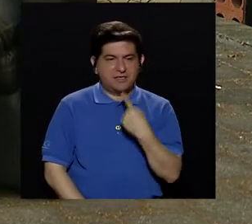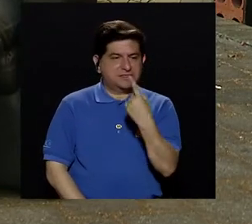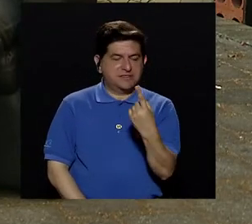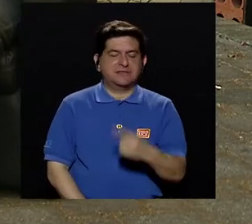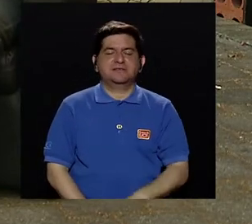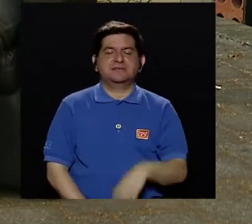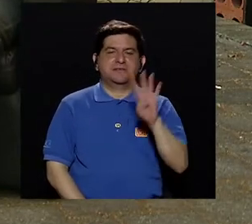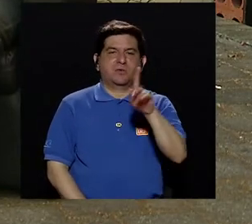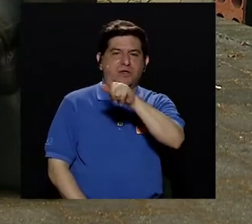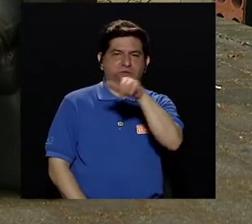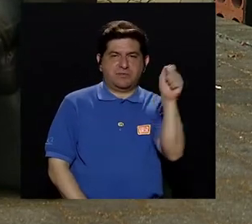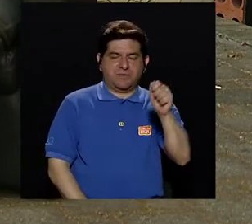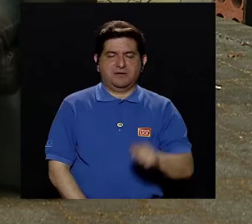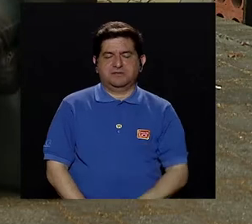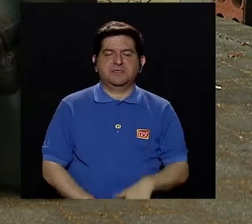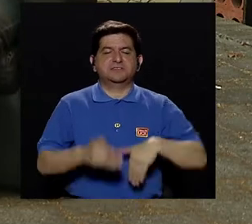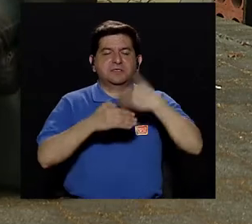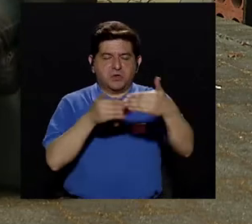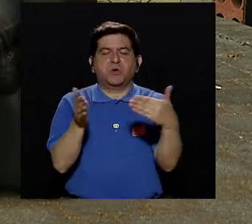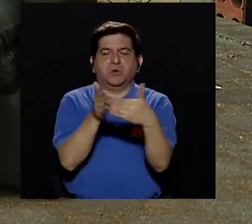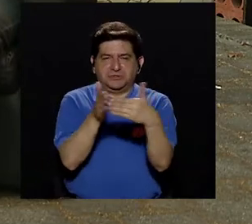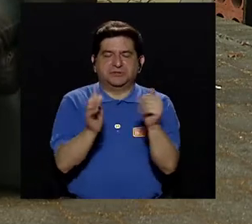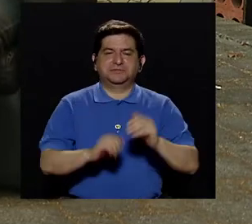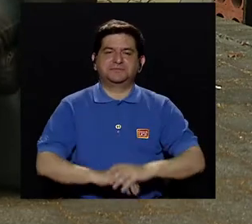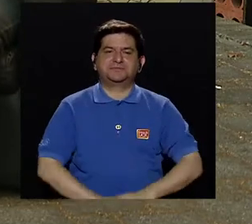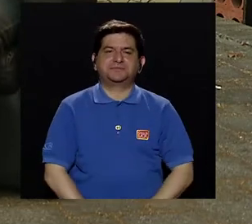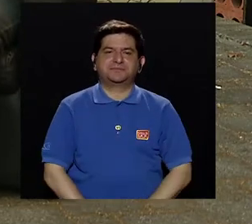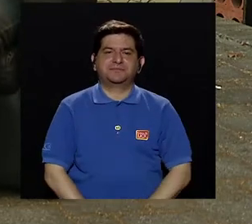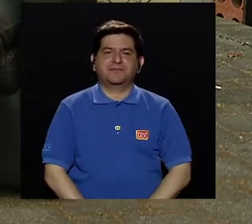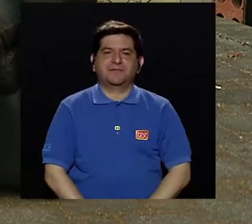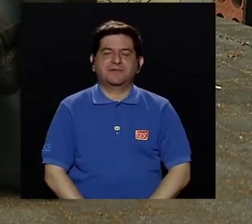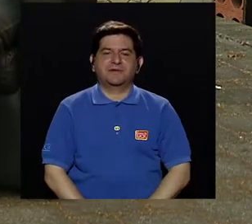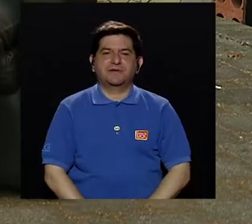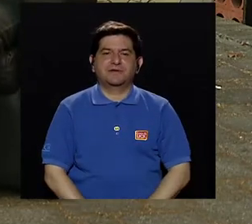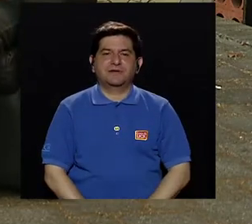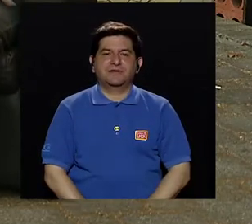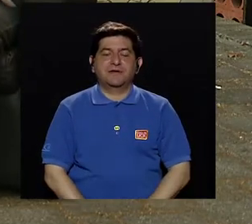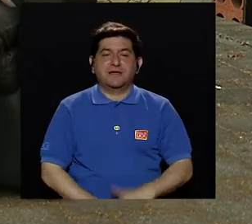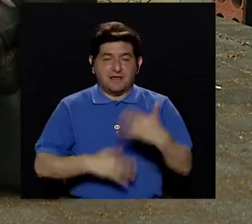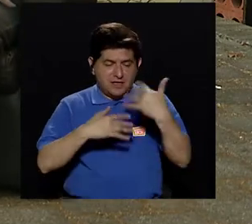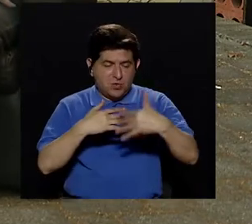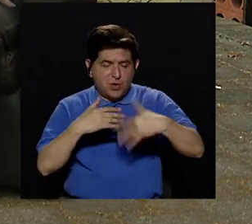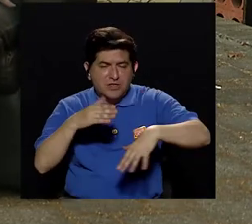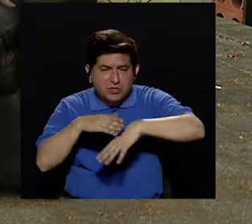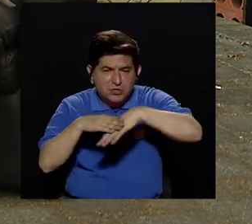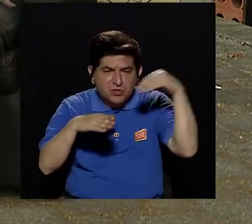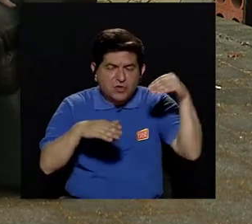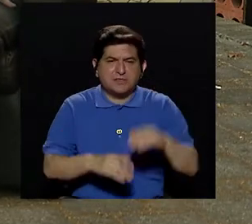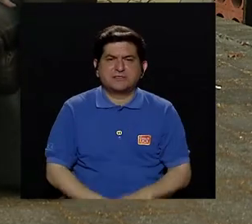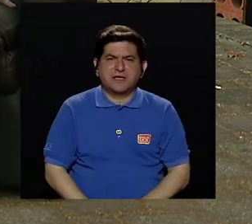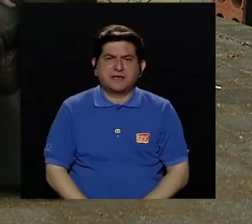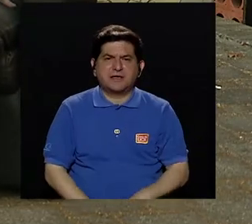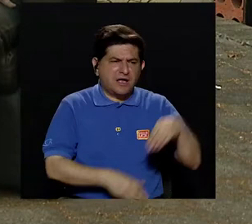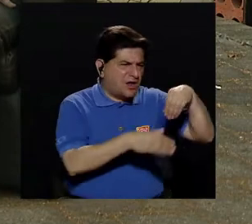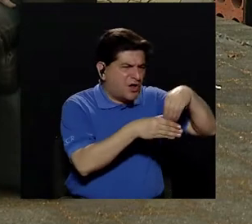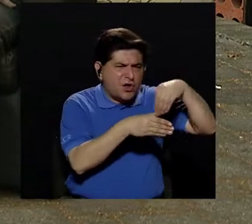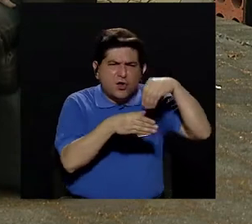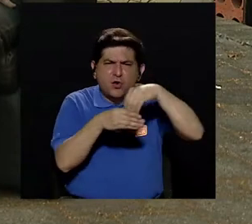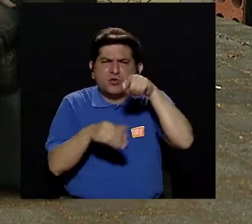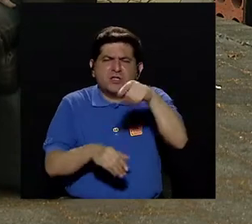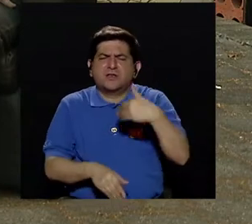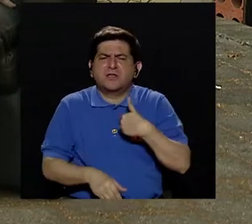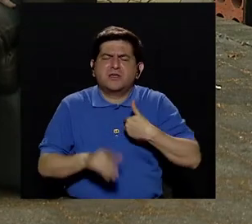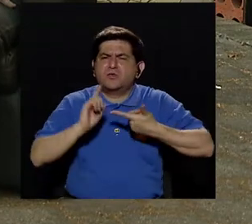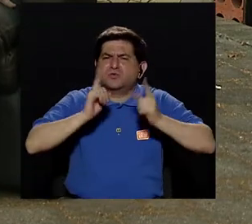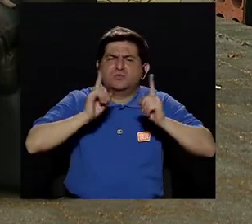mujeres, se recomienda cada 4. Doctor, y cuando se extrae pues, la sangre, ¿qué productos ustedes